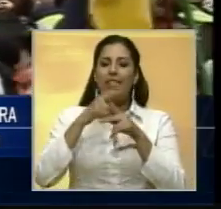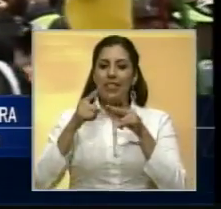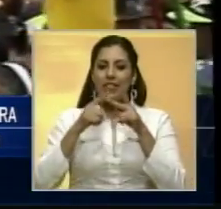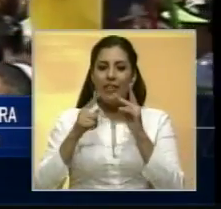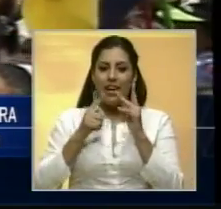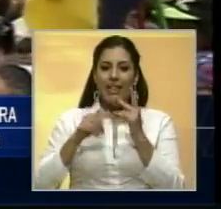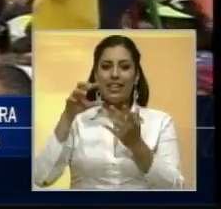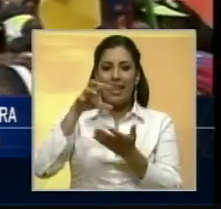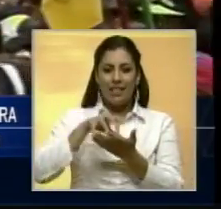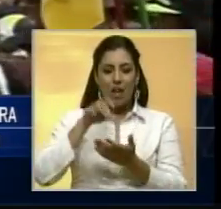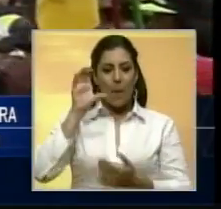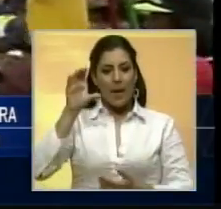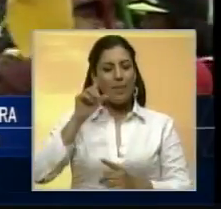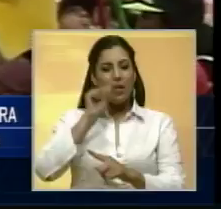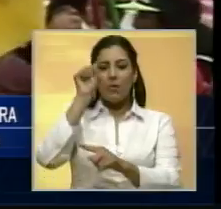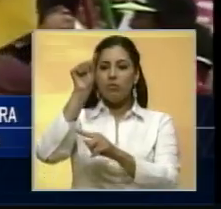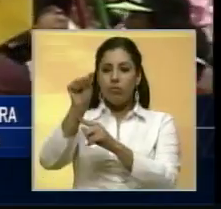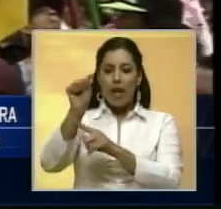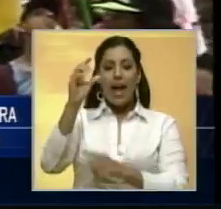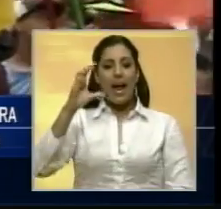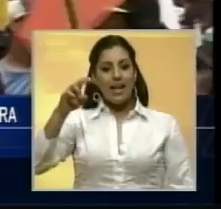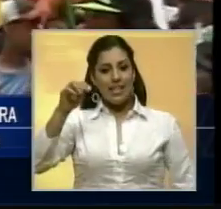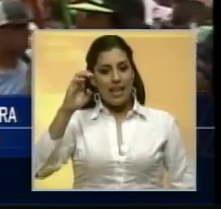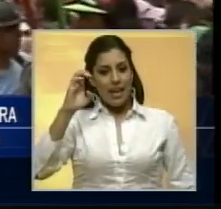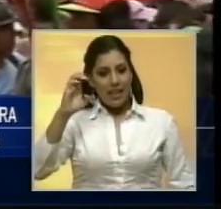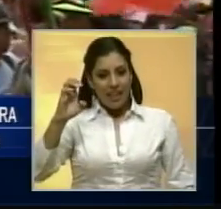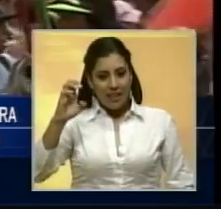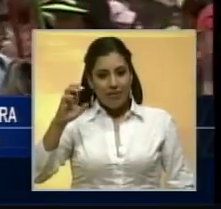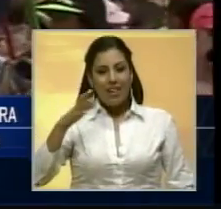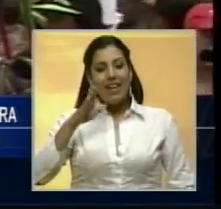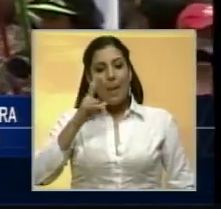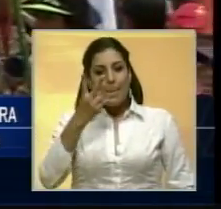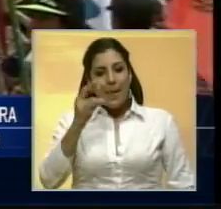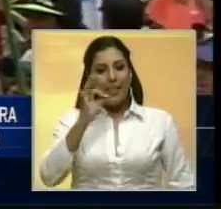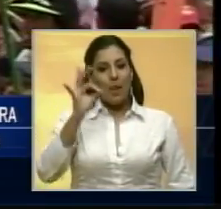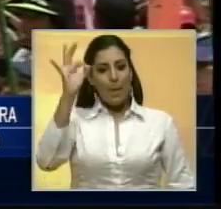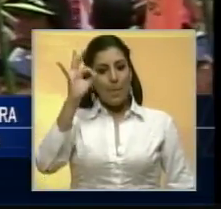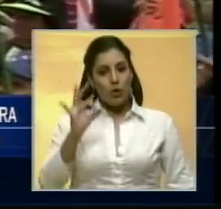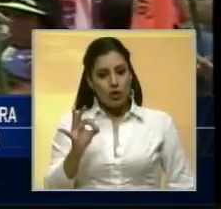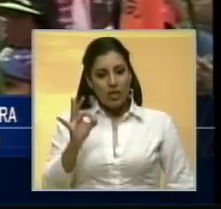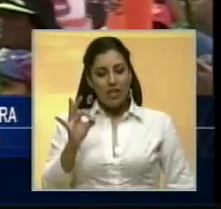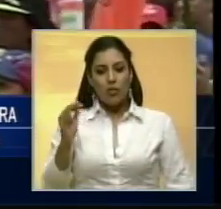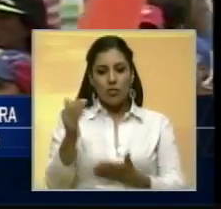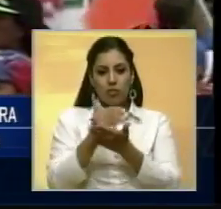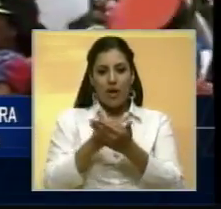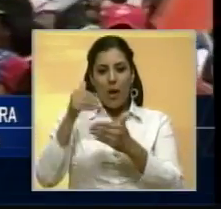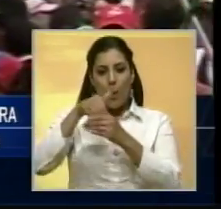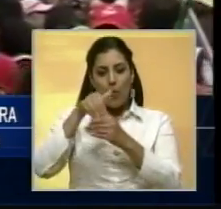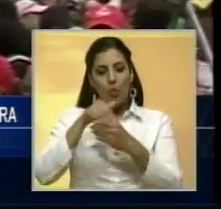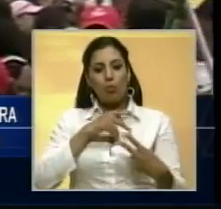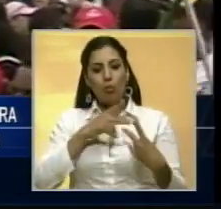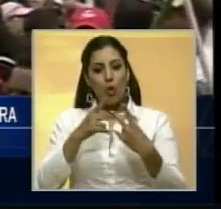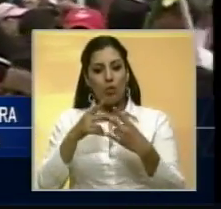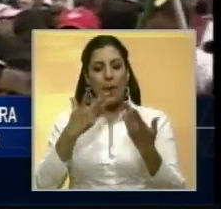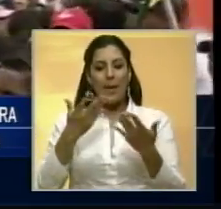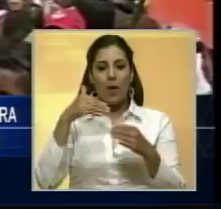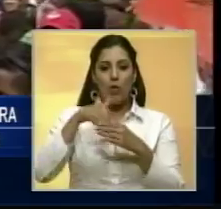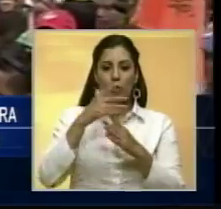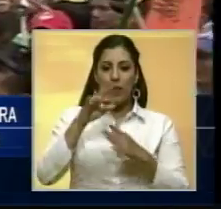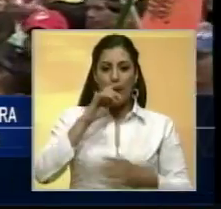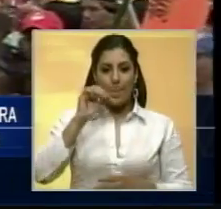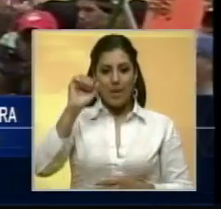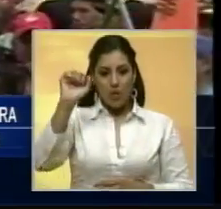diversas regiones del país para exigir al Consejo Nacional Electoral el 20% de las manifestaciones de voluntades para el referéndum